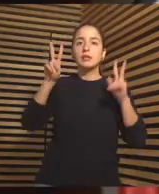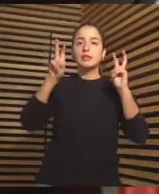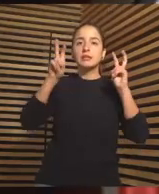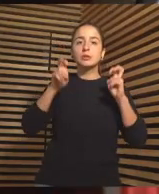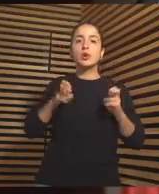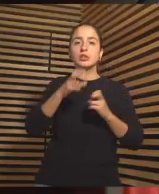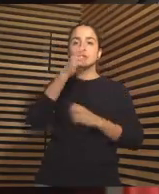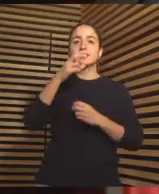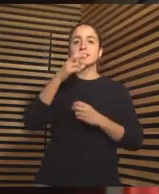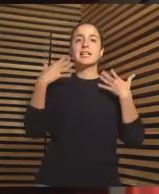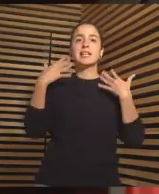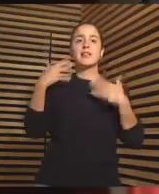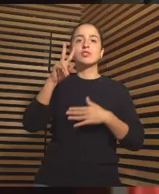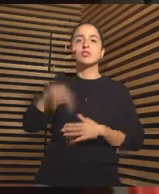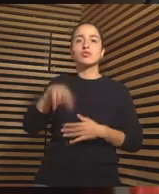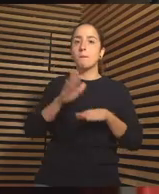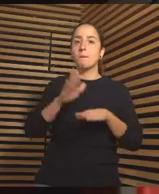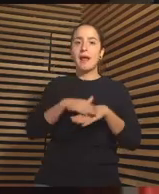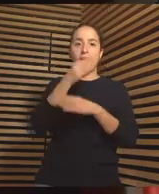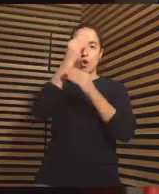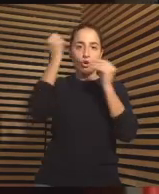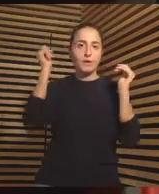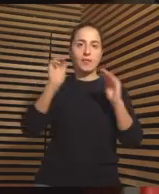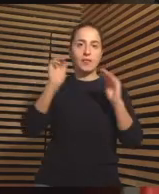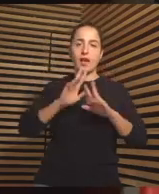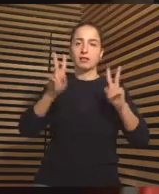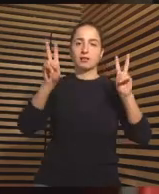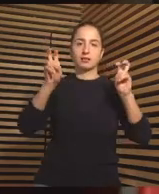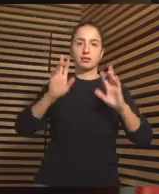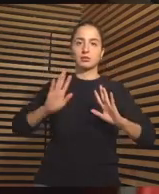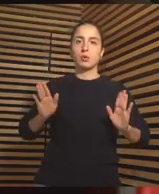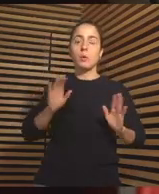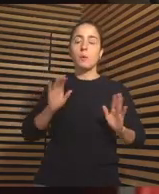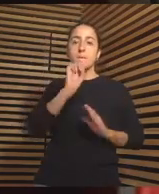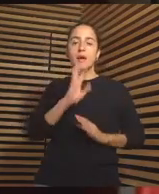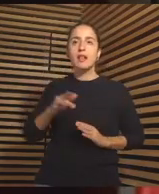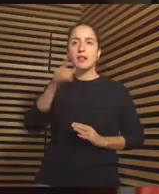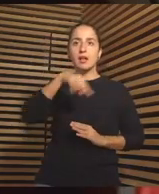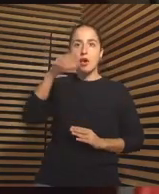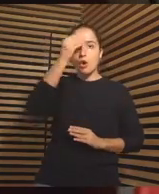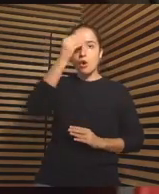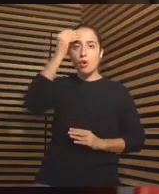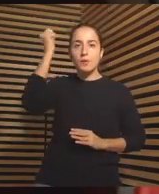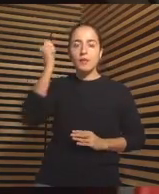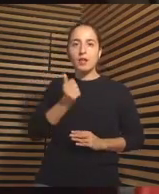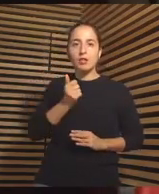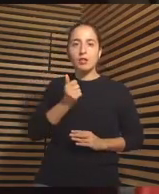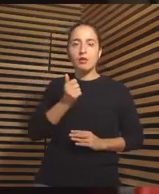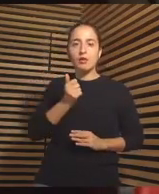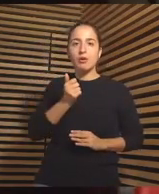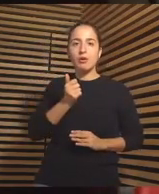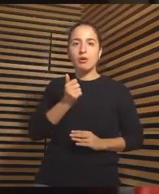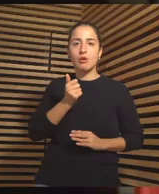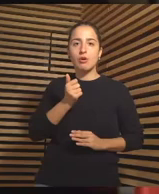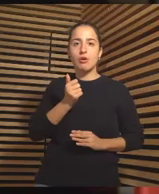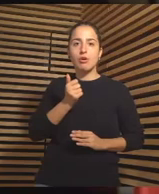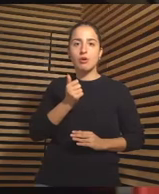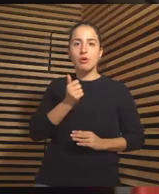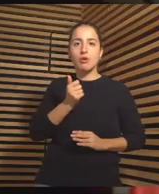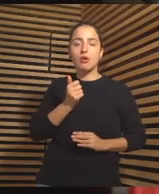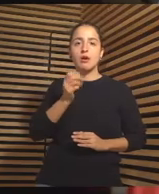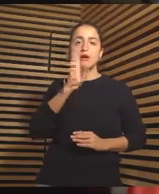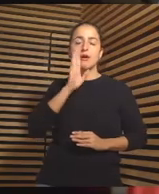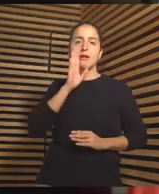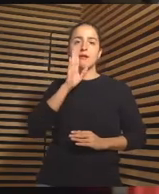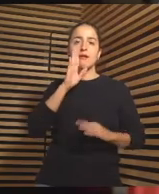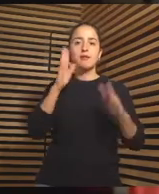Porque esto es lo que fueron siempre las terrazas y parece que se nos ha olvidado. Las terrazas eran una actividad